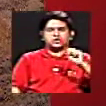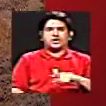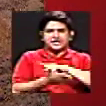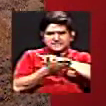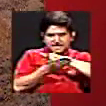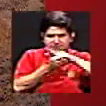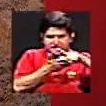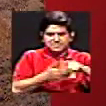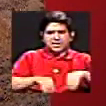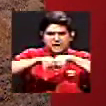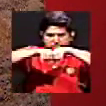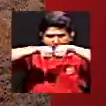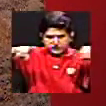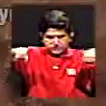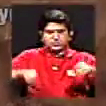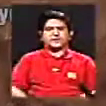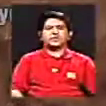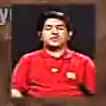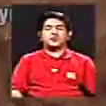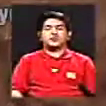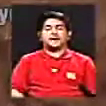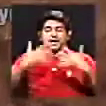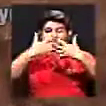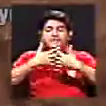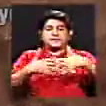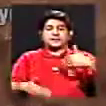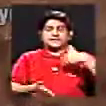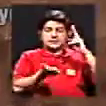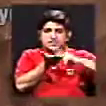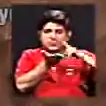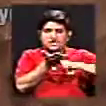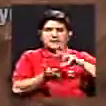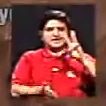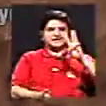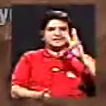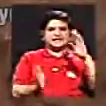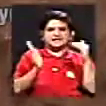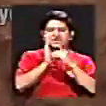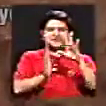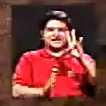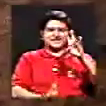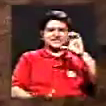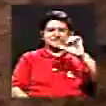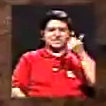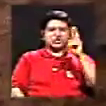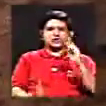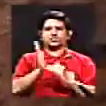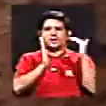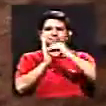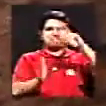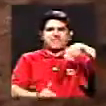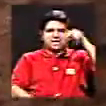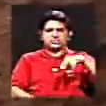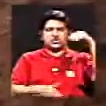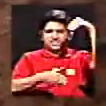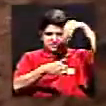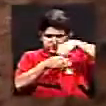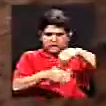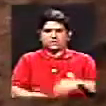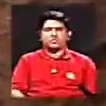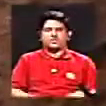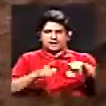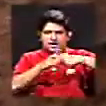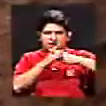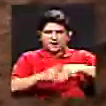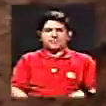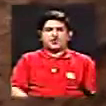limpiar los drenajes. La firma tiene contratos por 66.712 millones de colones que incluyen mantener